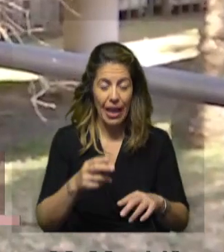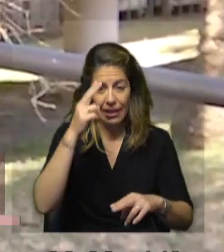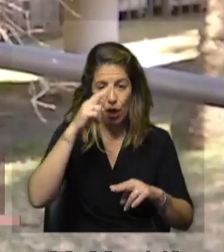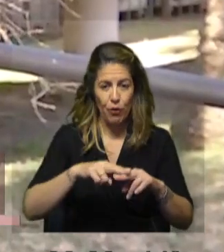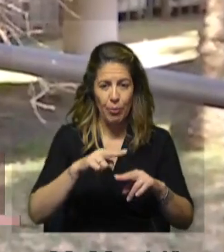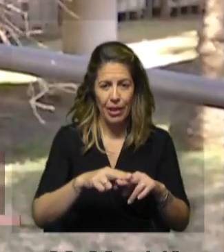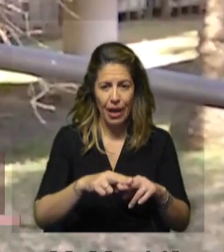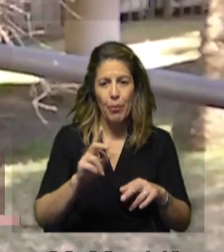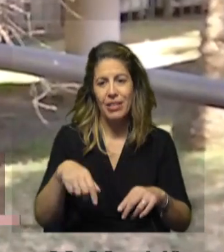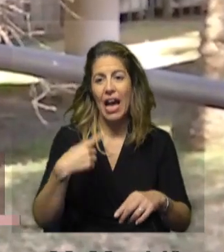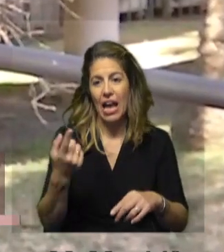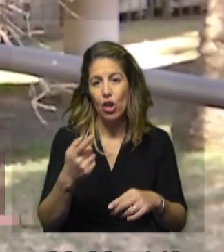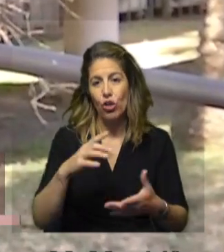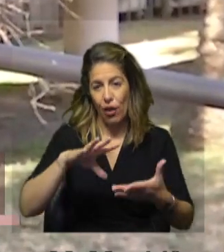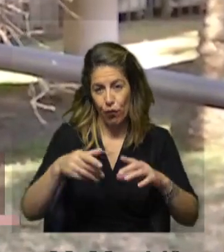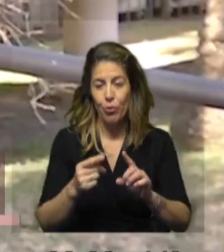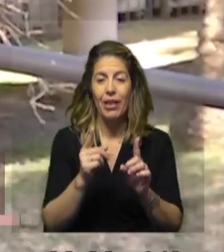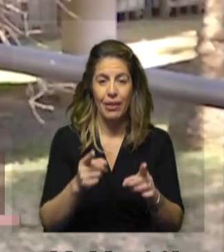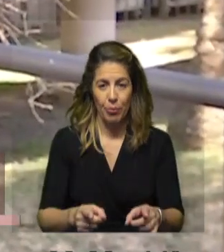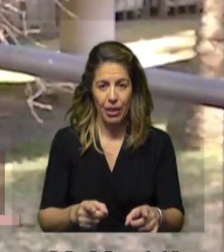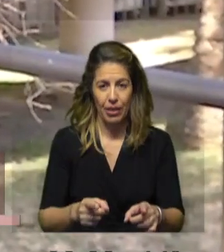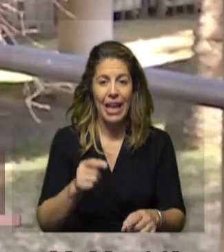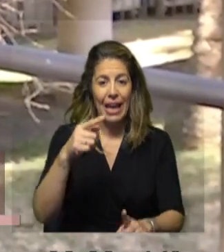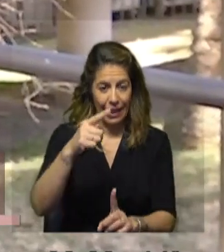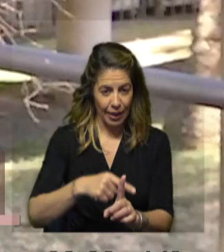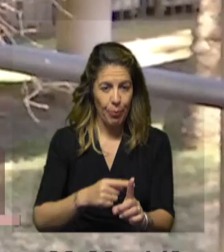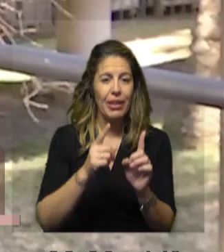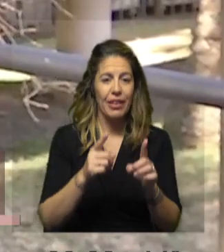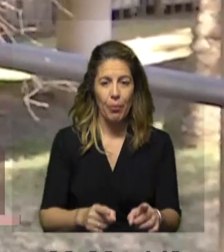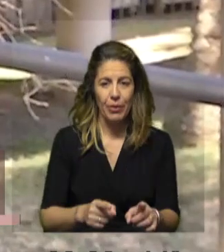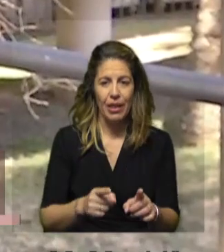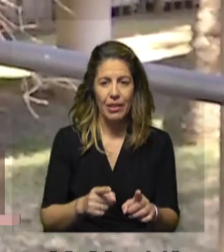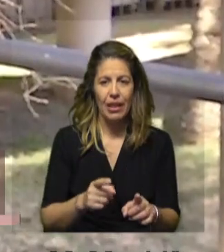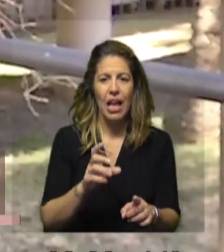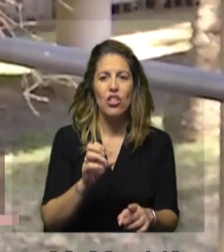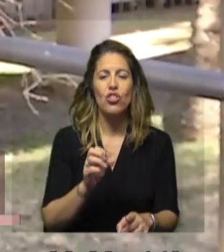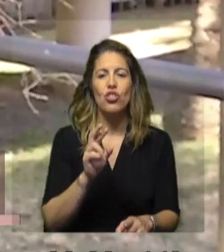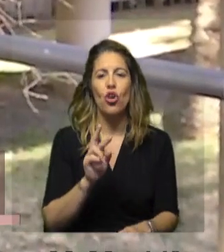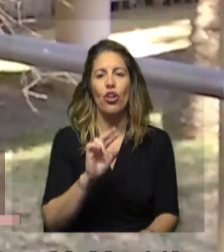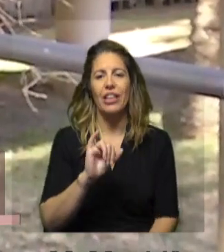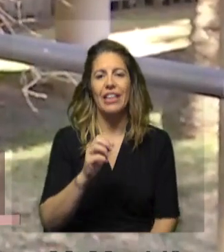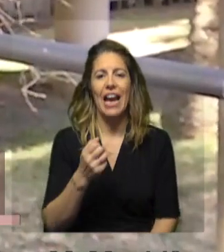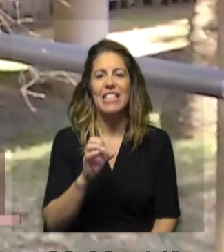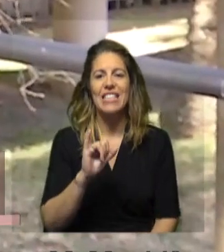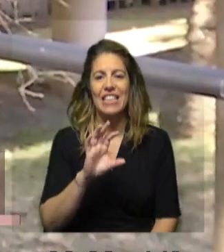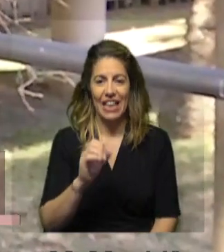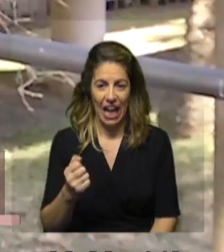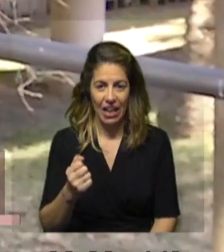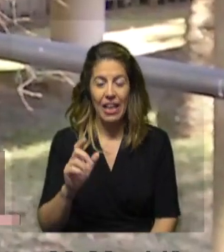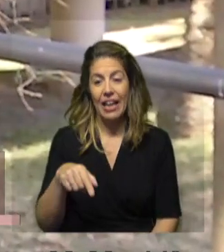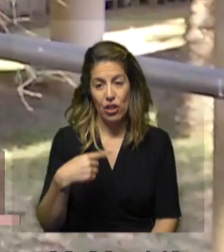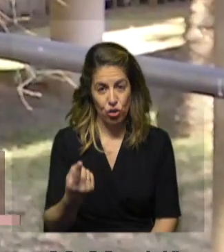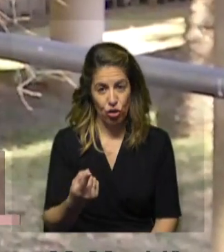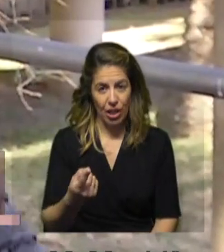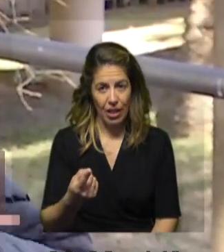artritis psoriásica, que es muy frecuente y que este mes también se conmemora el Día de la Artritis Psoriásica, y la espondiloartritis, que está muy